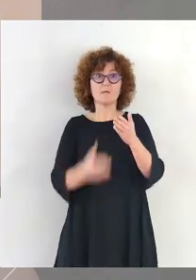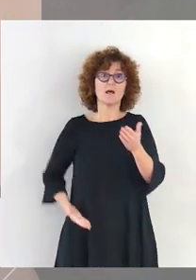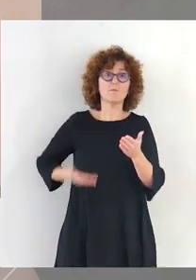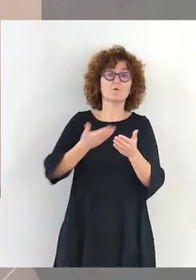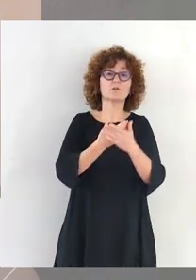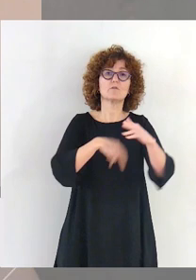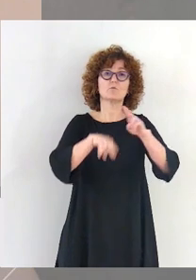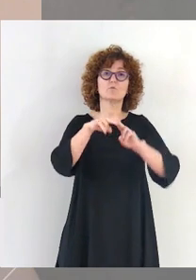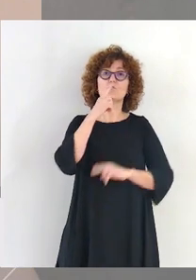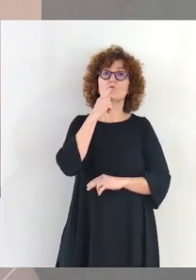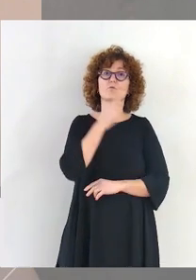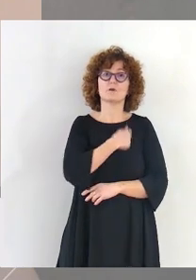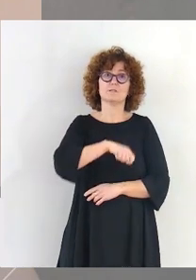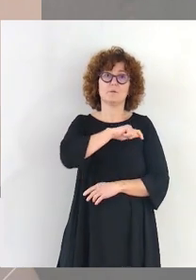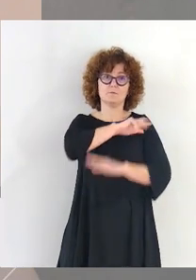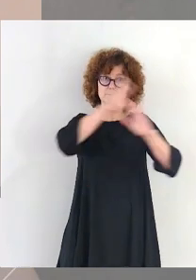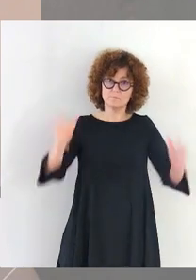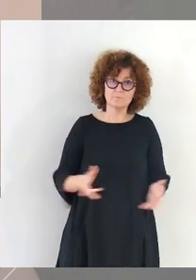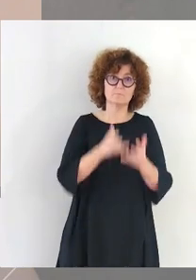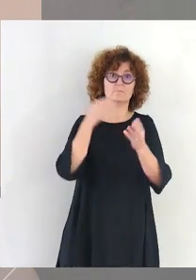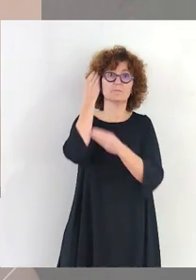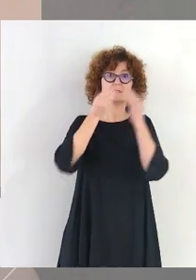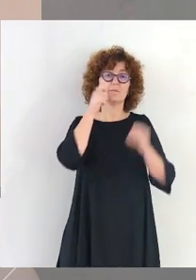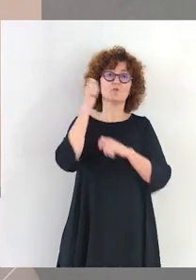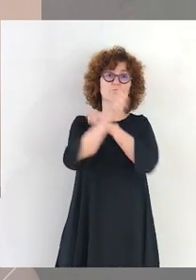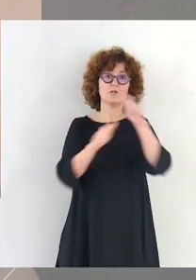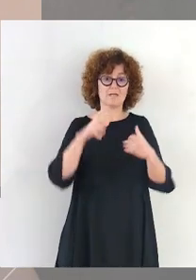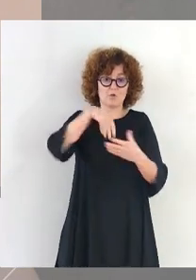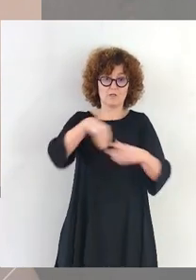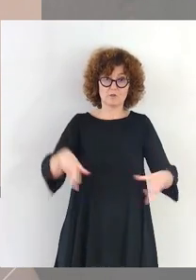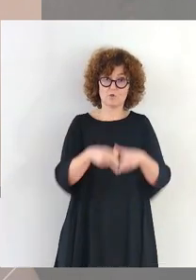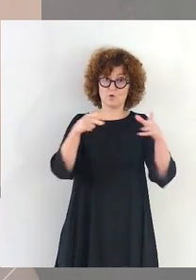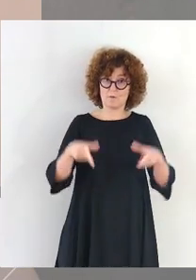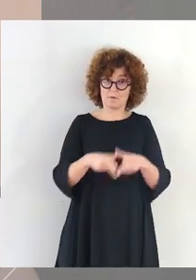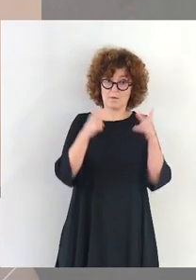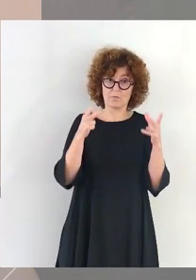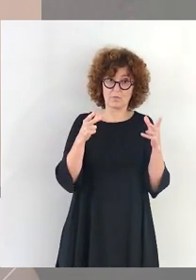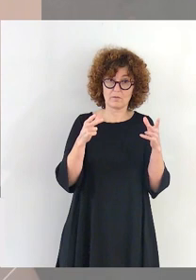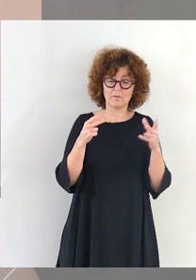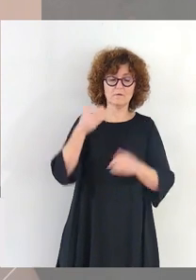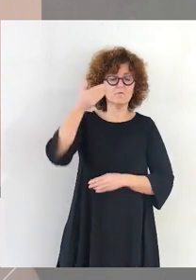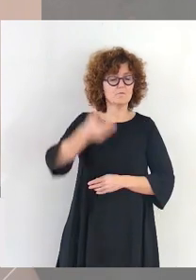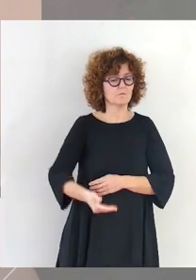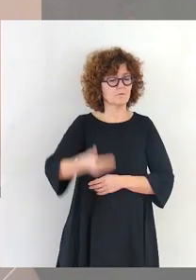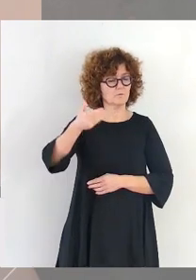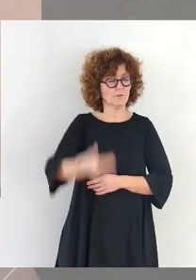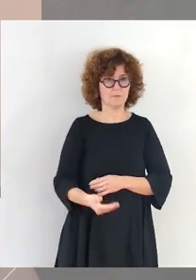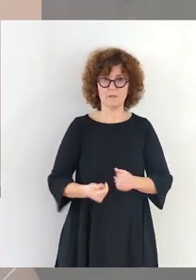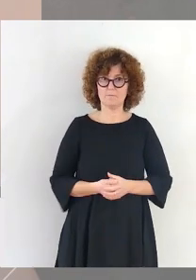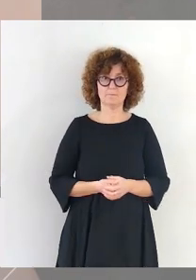Cruz Roja española como impulsora de pensamiento humanitario en nuestra sociedad resulta clave y